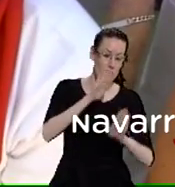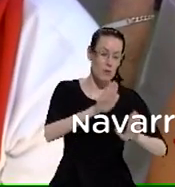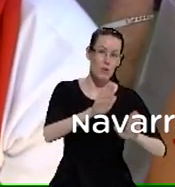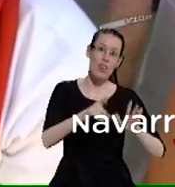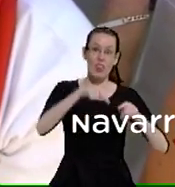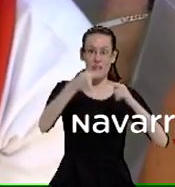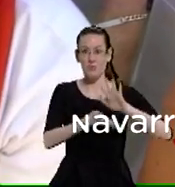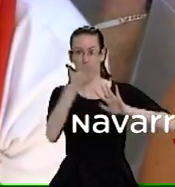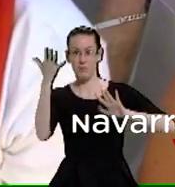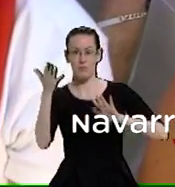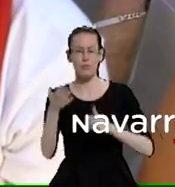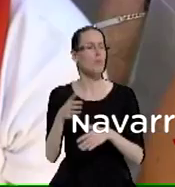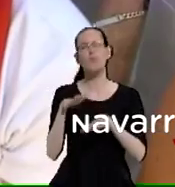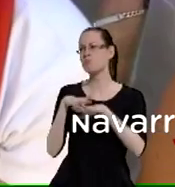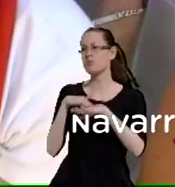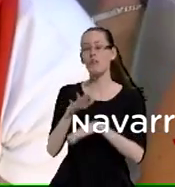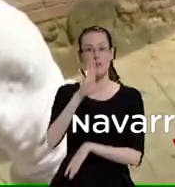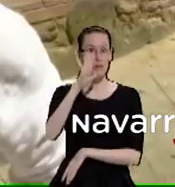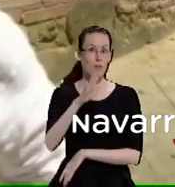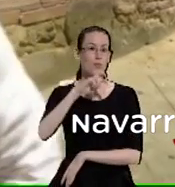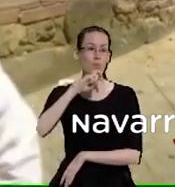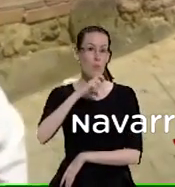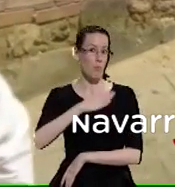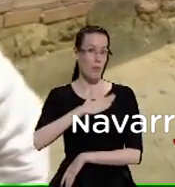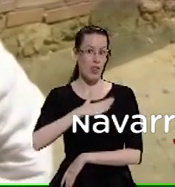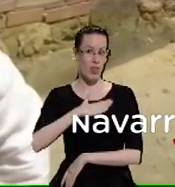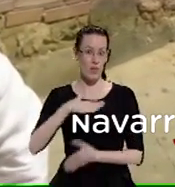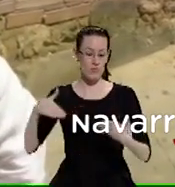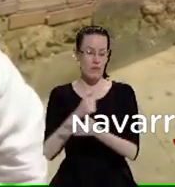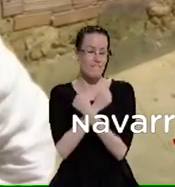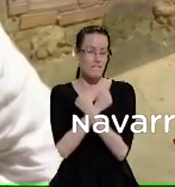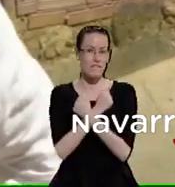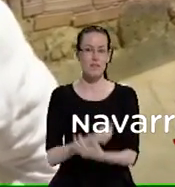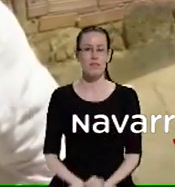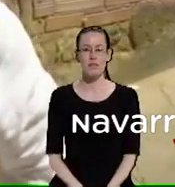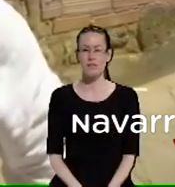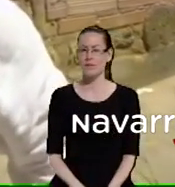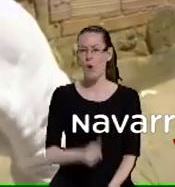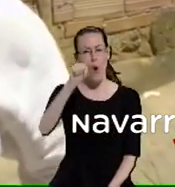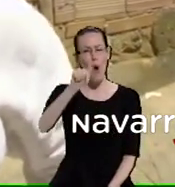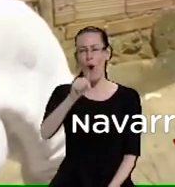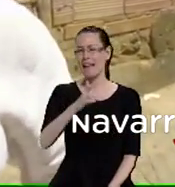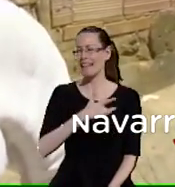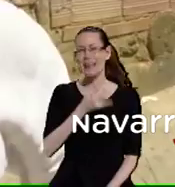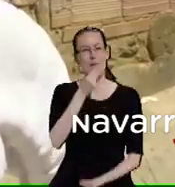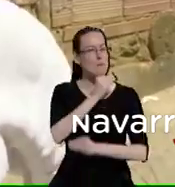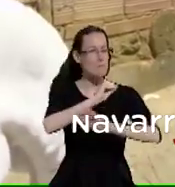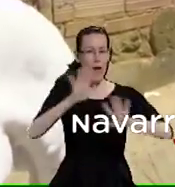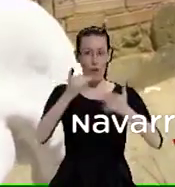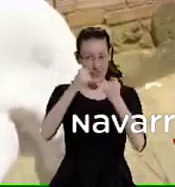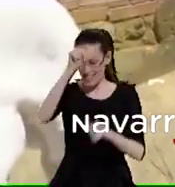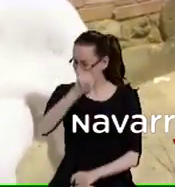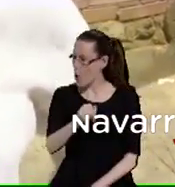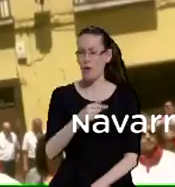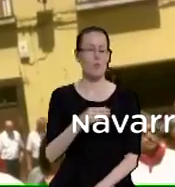Tudela. Es lo que le queremos todos. La verdad que es el mejor día de todas las fiestas. ¿Y para